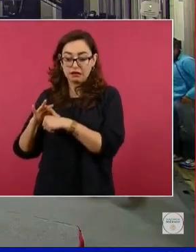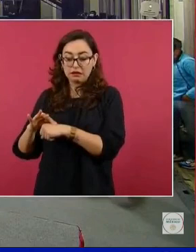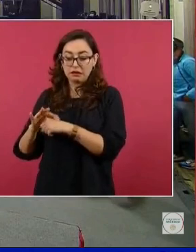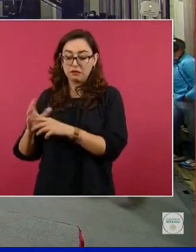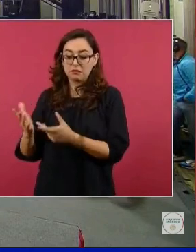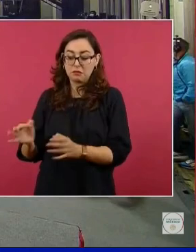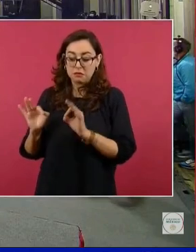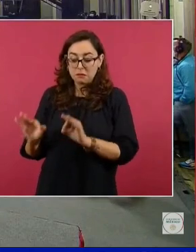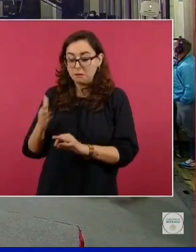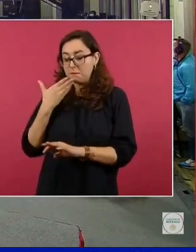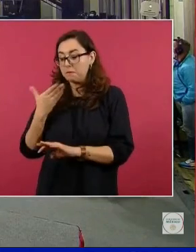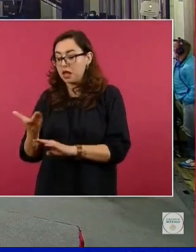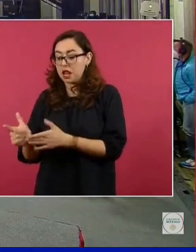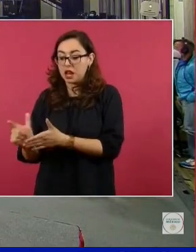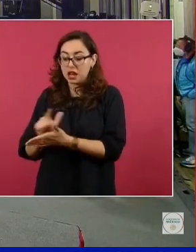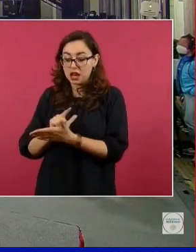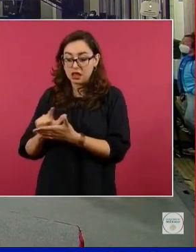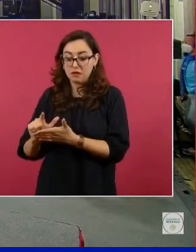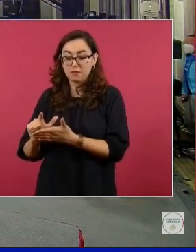en